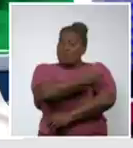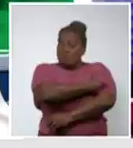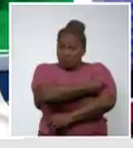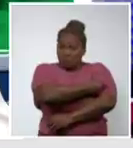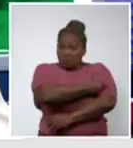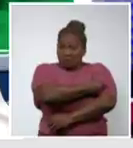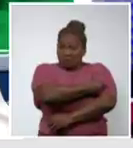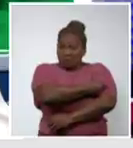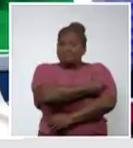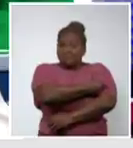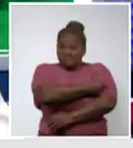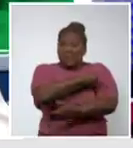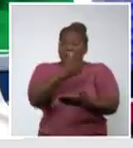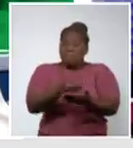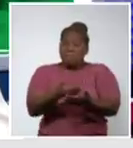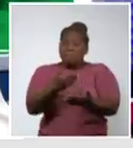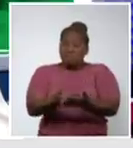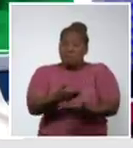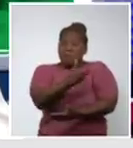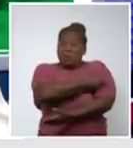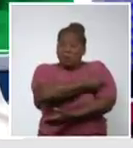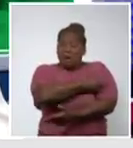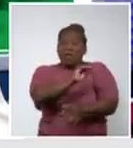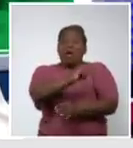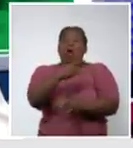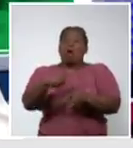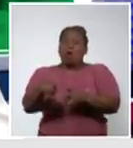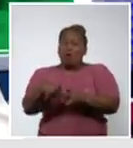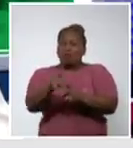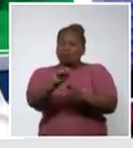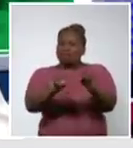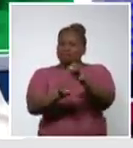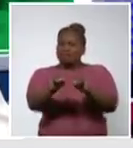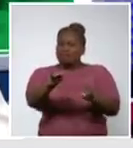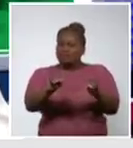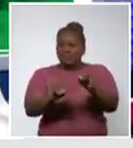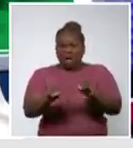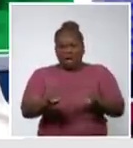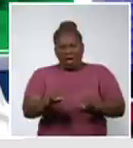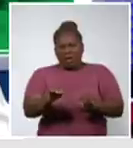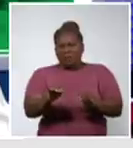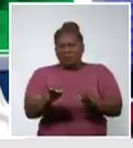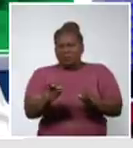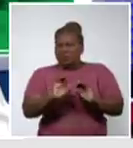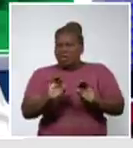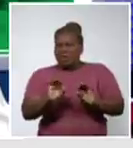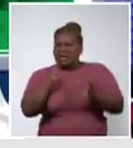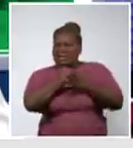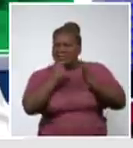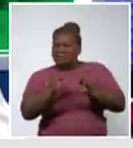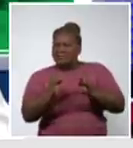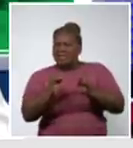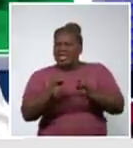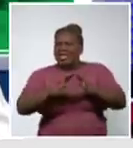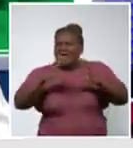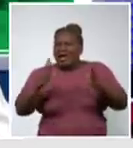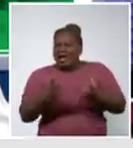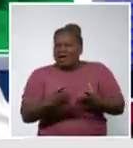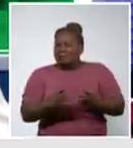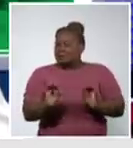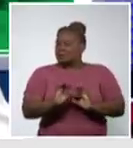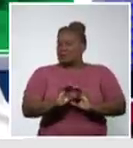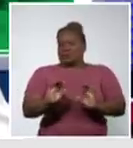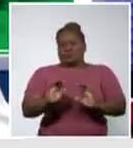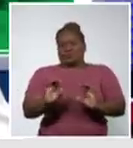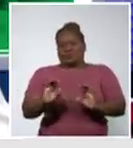ensayos vacunales, se están ajustando cosas, se están ajustando precisiones, pero después definitivamente y con los